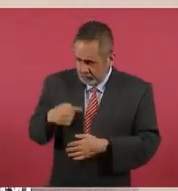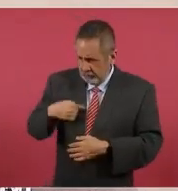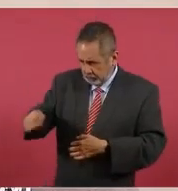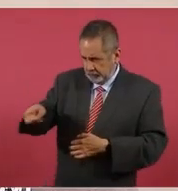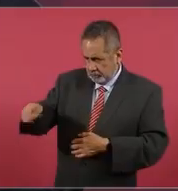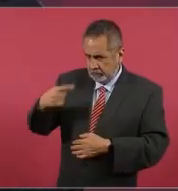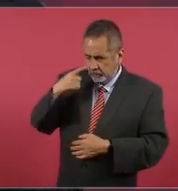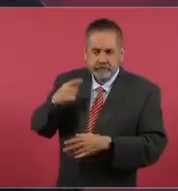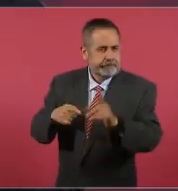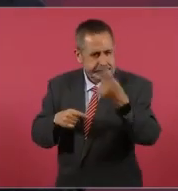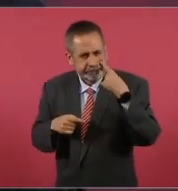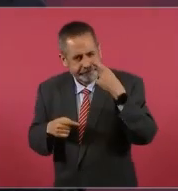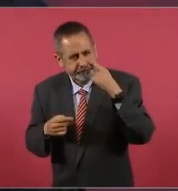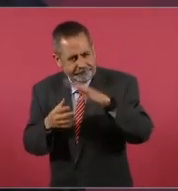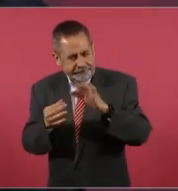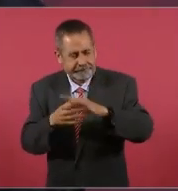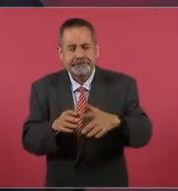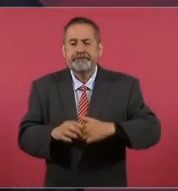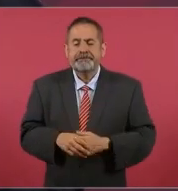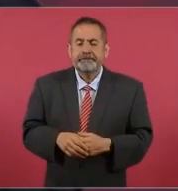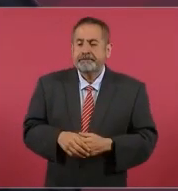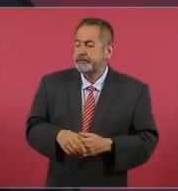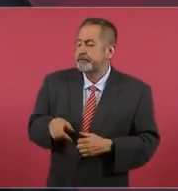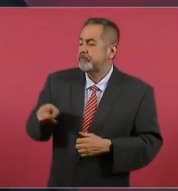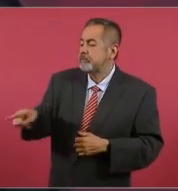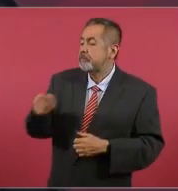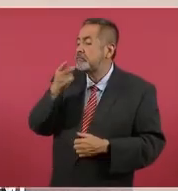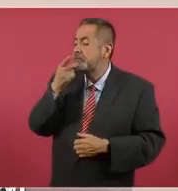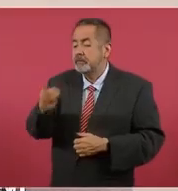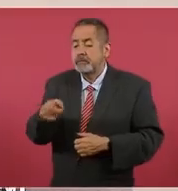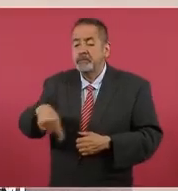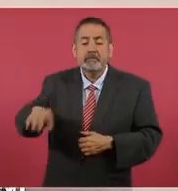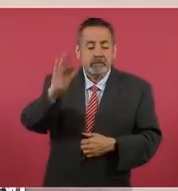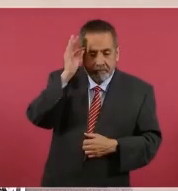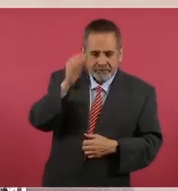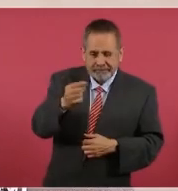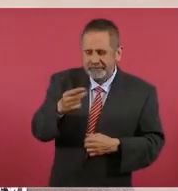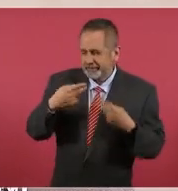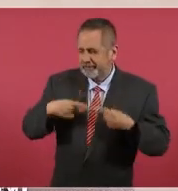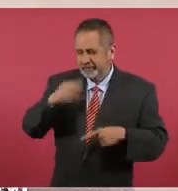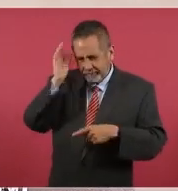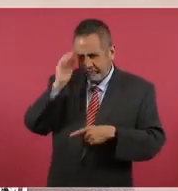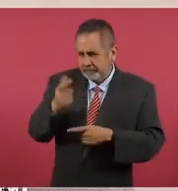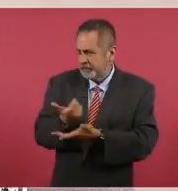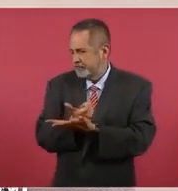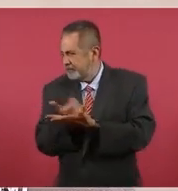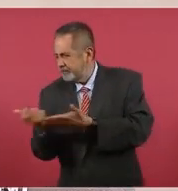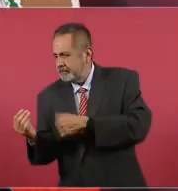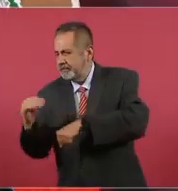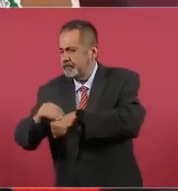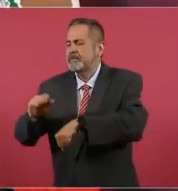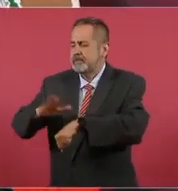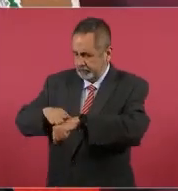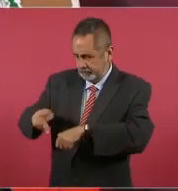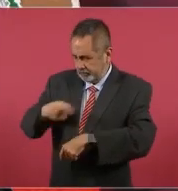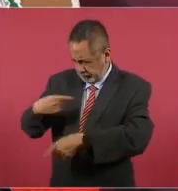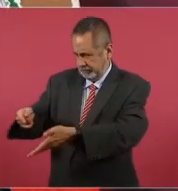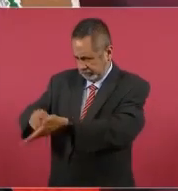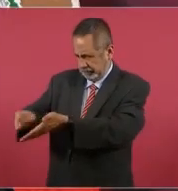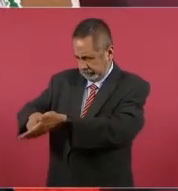Ponga, fíjense, que se eleve el salario del peón. Pídanle a un economista